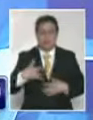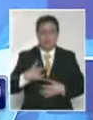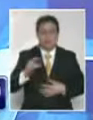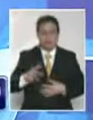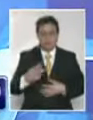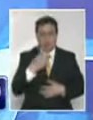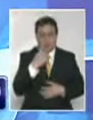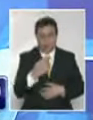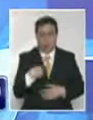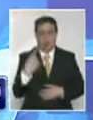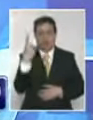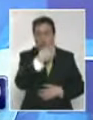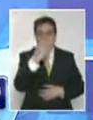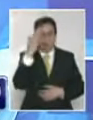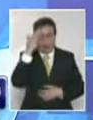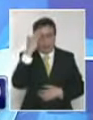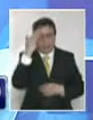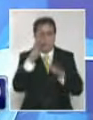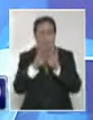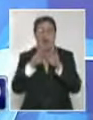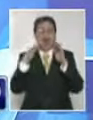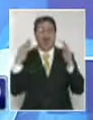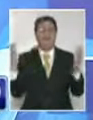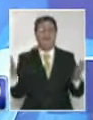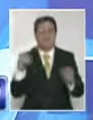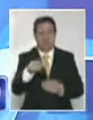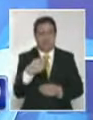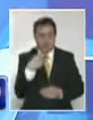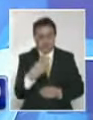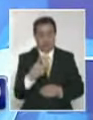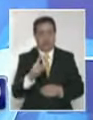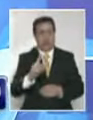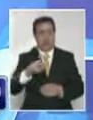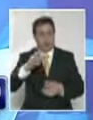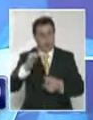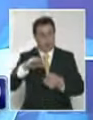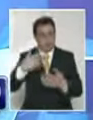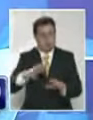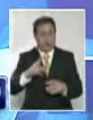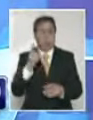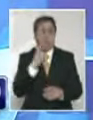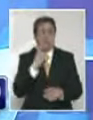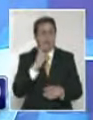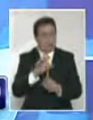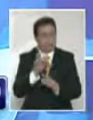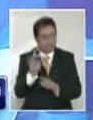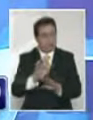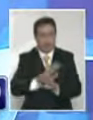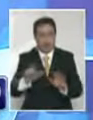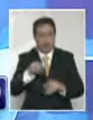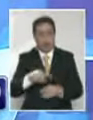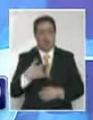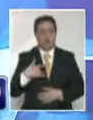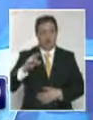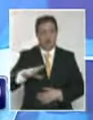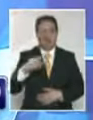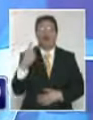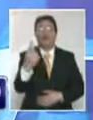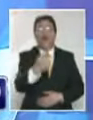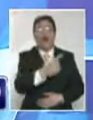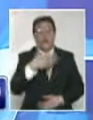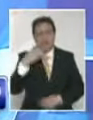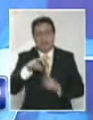como abierto a responder y a rebelarse contra la injusticia, contra la mentira, y a lo mejor por eso ha calado más hondo, pero esto lo sabemos.